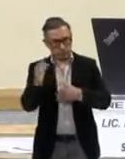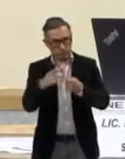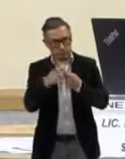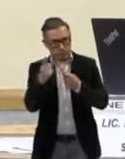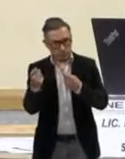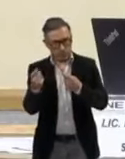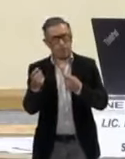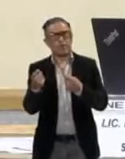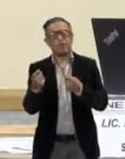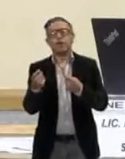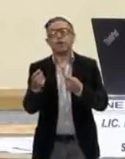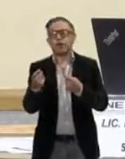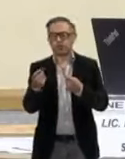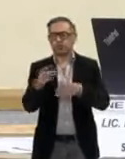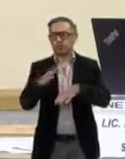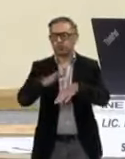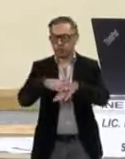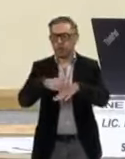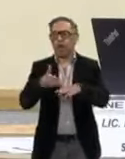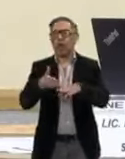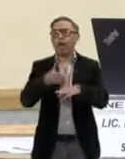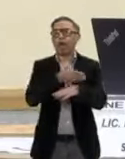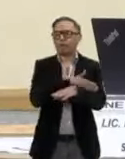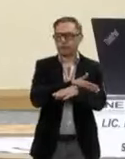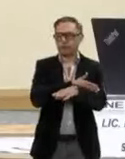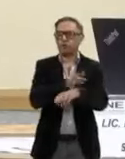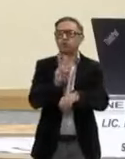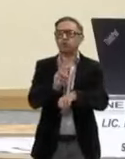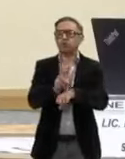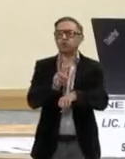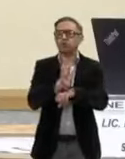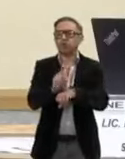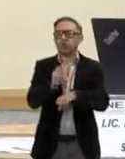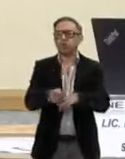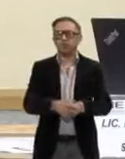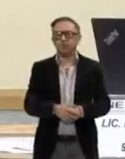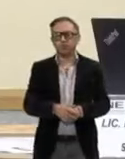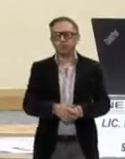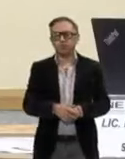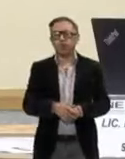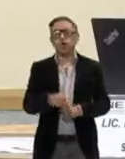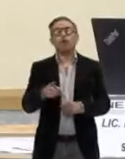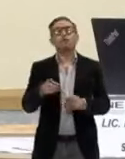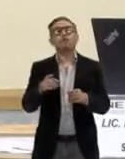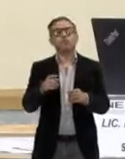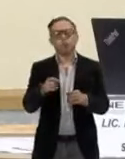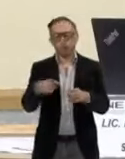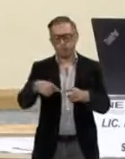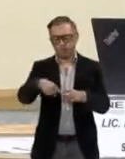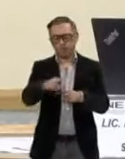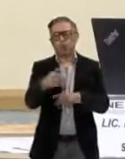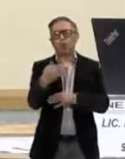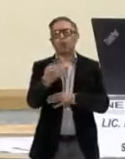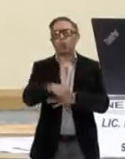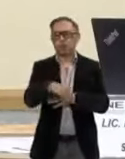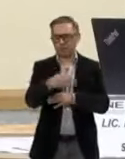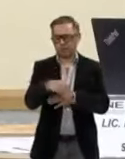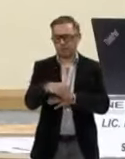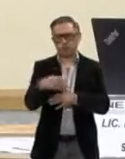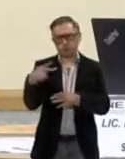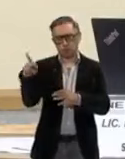tutela anticipada esto es su efecto será que se le restituya de manera provisional en el goce de